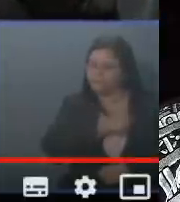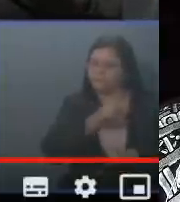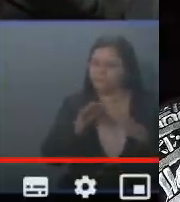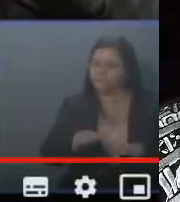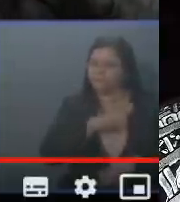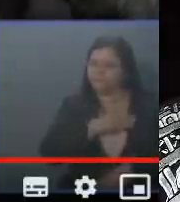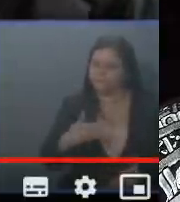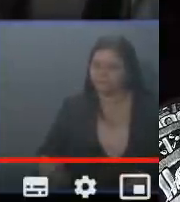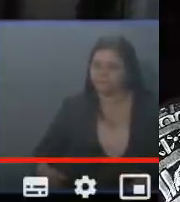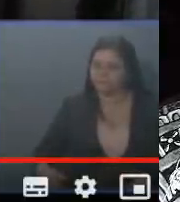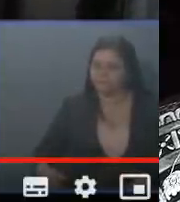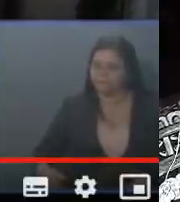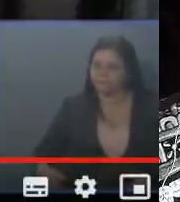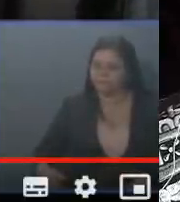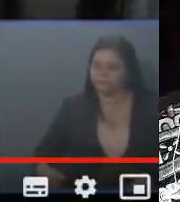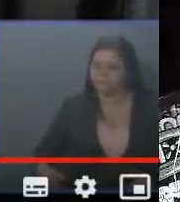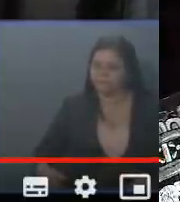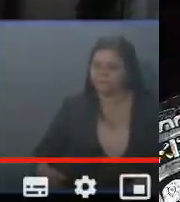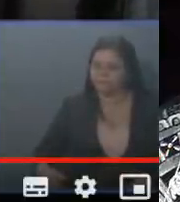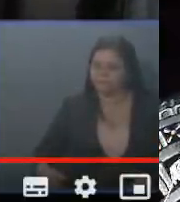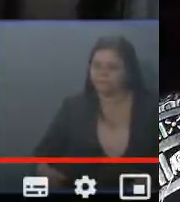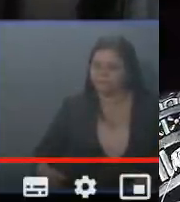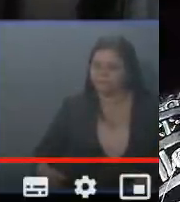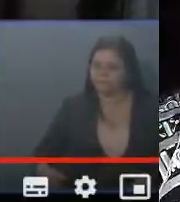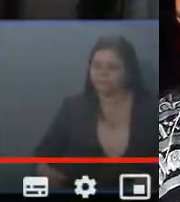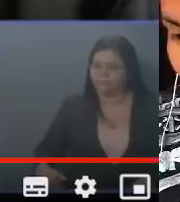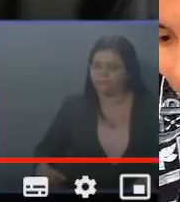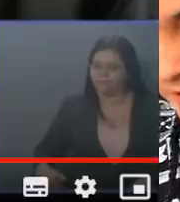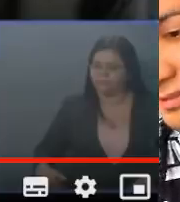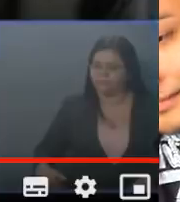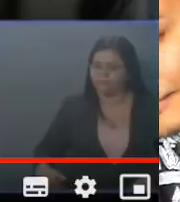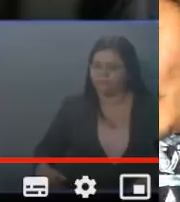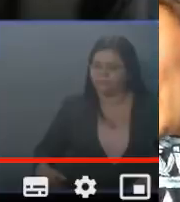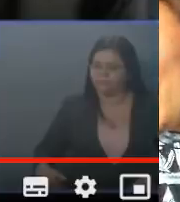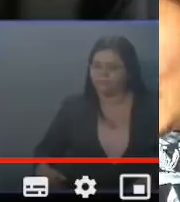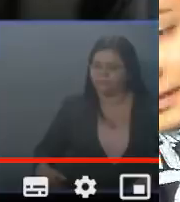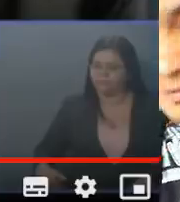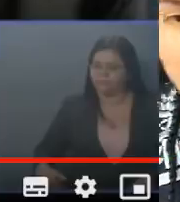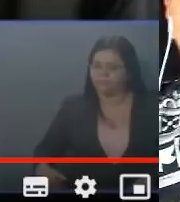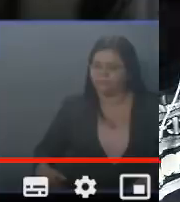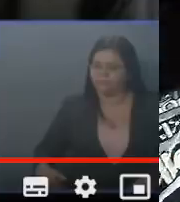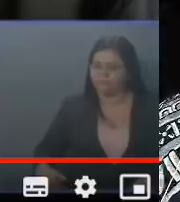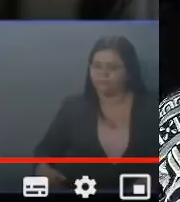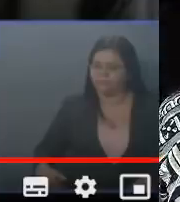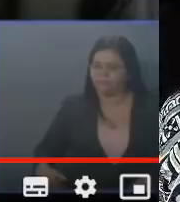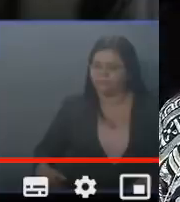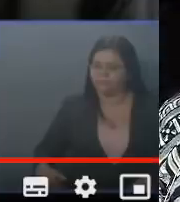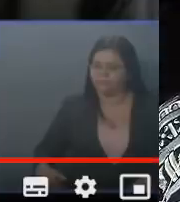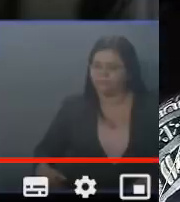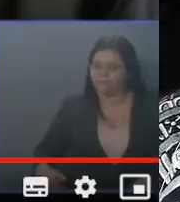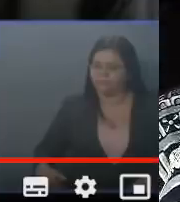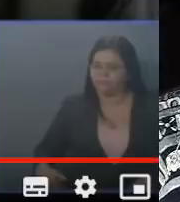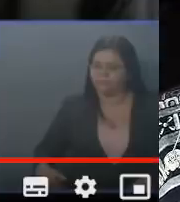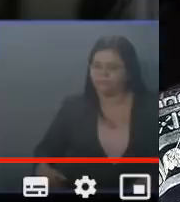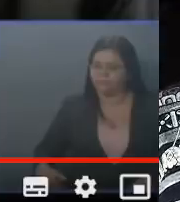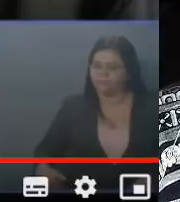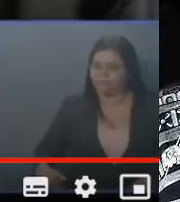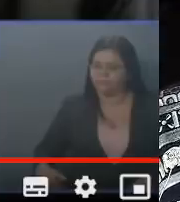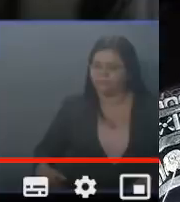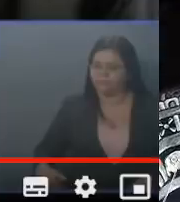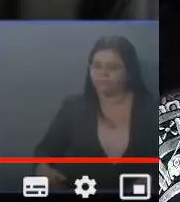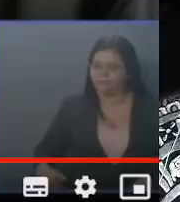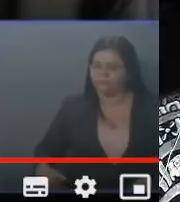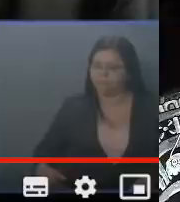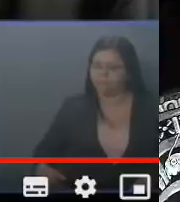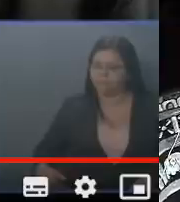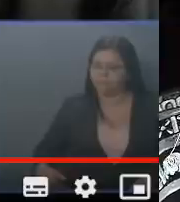señor presidente. Ahí está. Yo se lo dije. Se los había mencionado que iban a agarrar en las